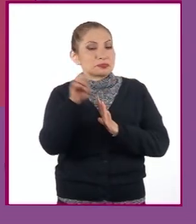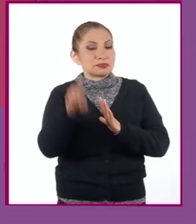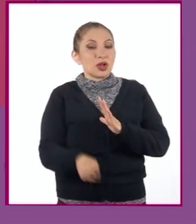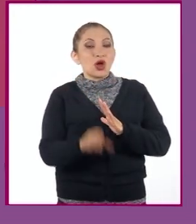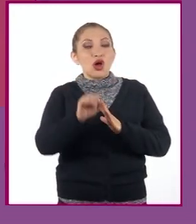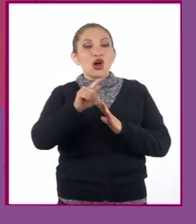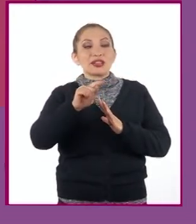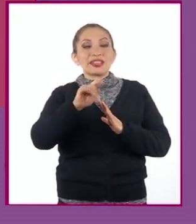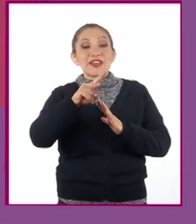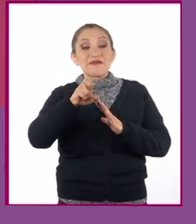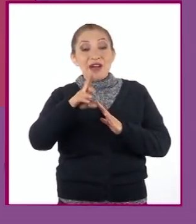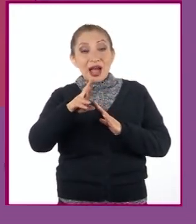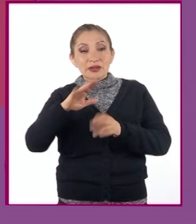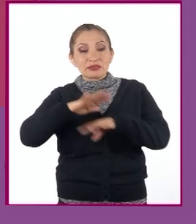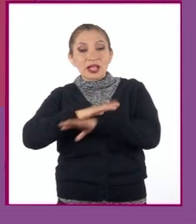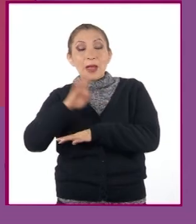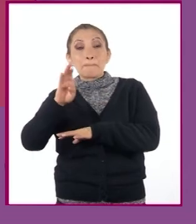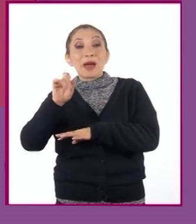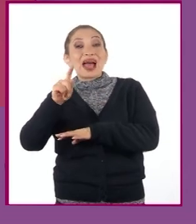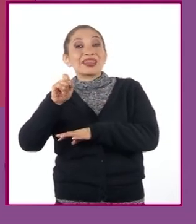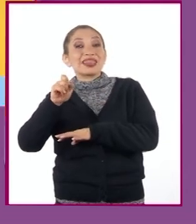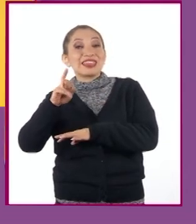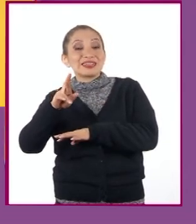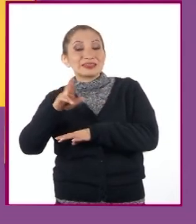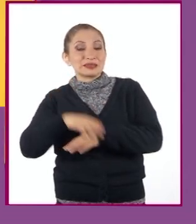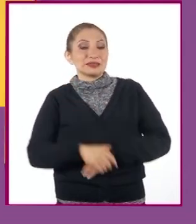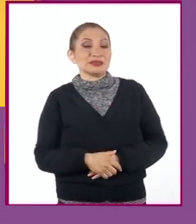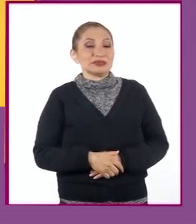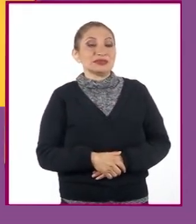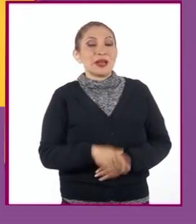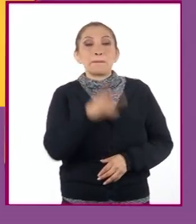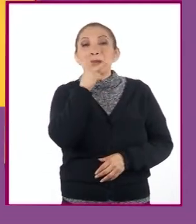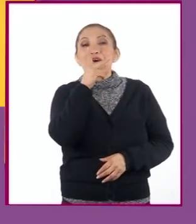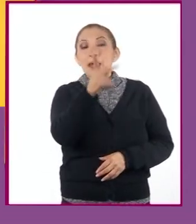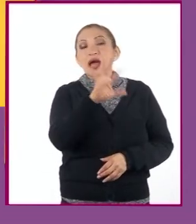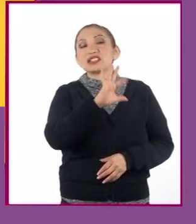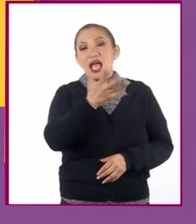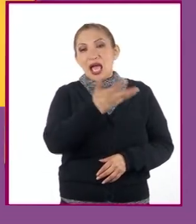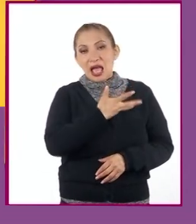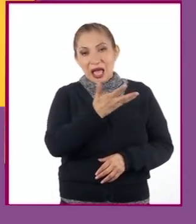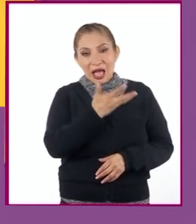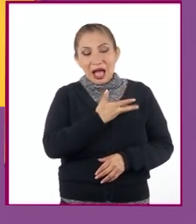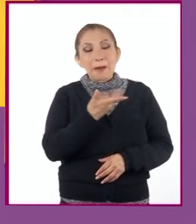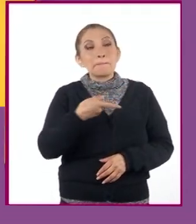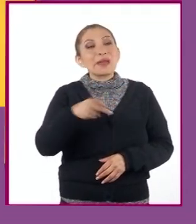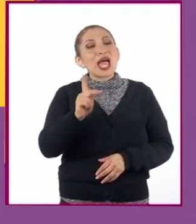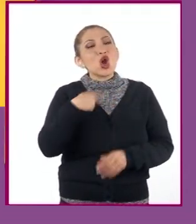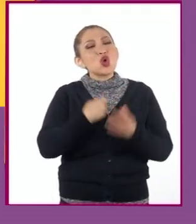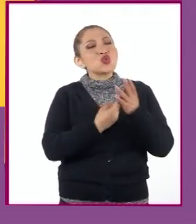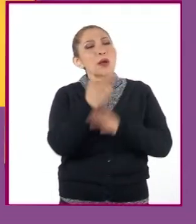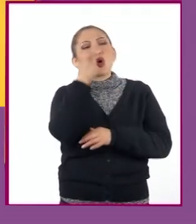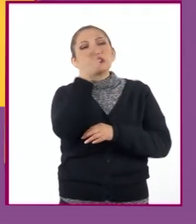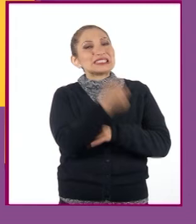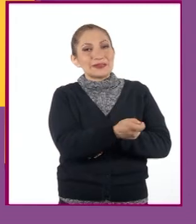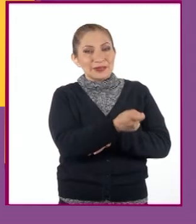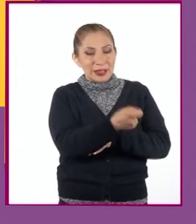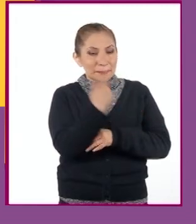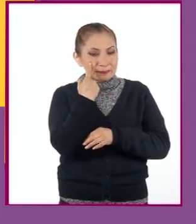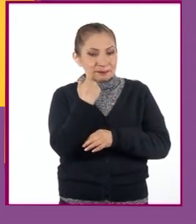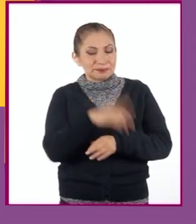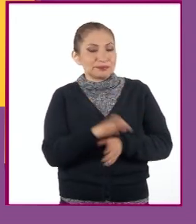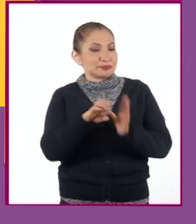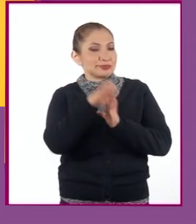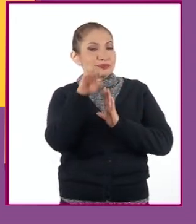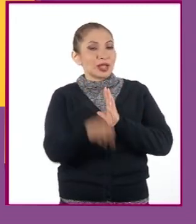ejemplo, ortivar, batir. Son palabras que ya existen, pero se les da un nuevo significado.